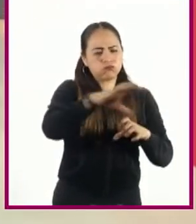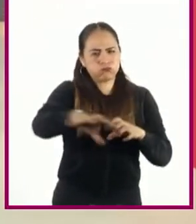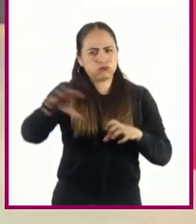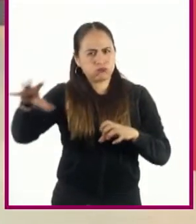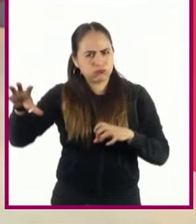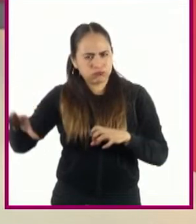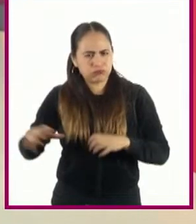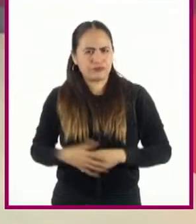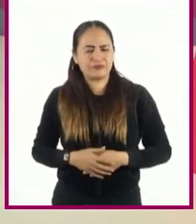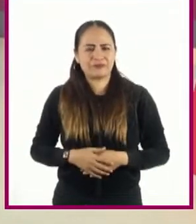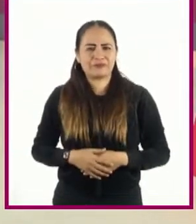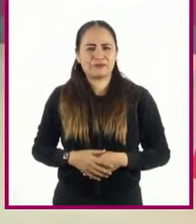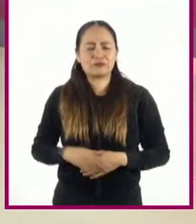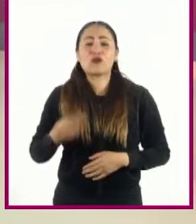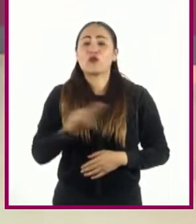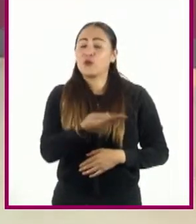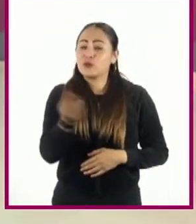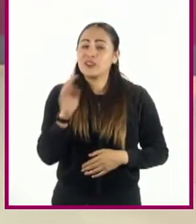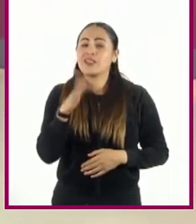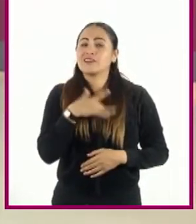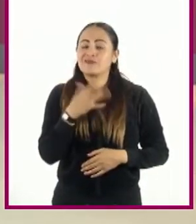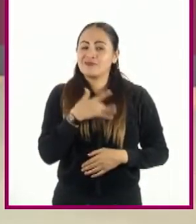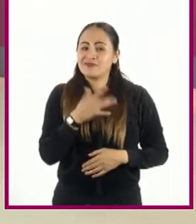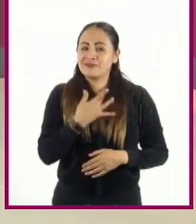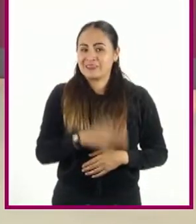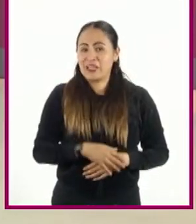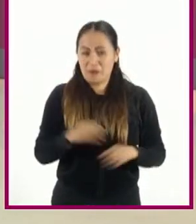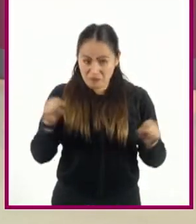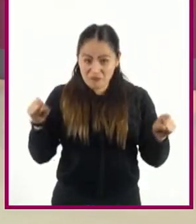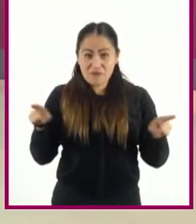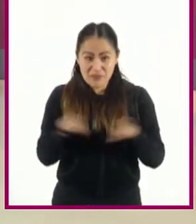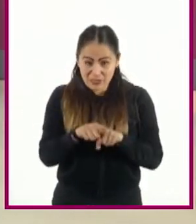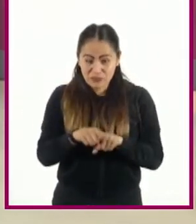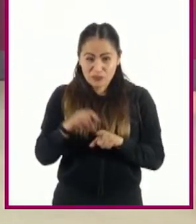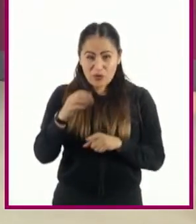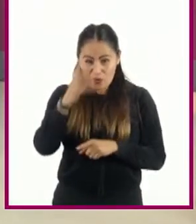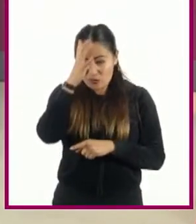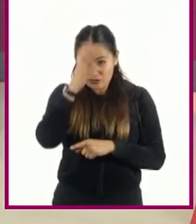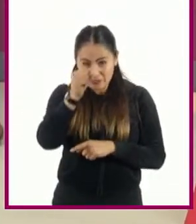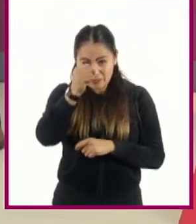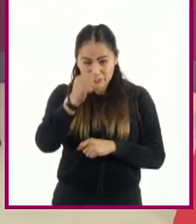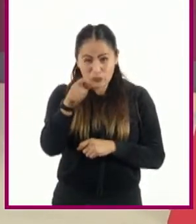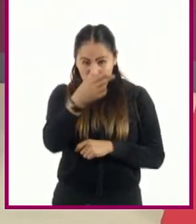les ha parecido? ¿Coincidieron con su forma de entender la solidaridad?